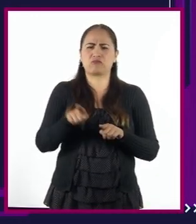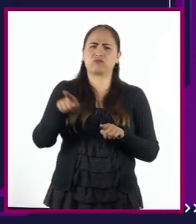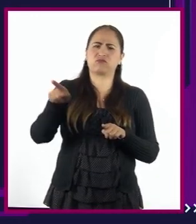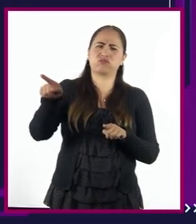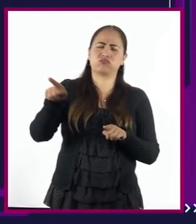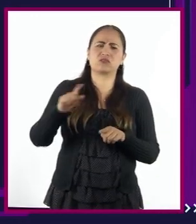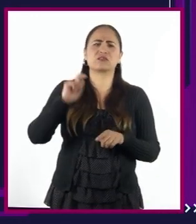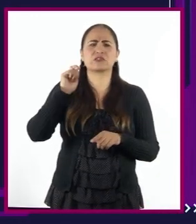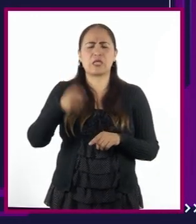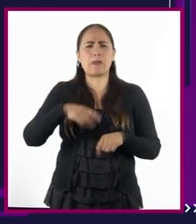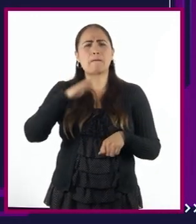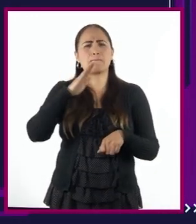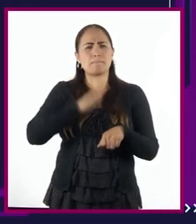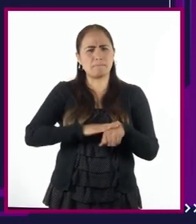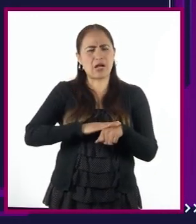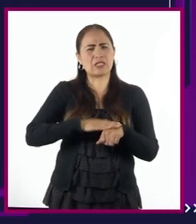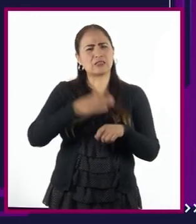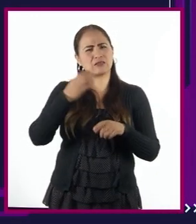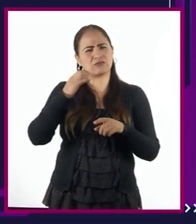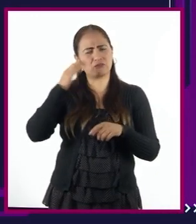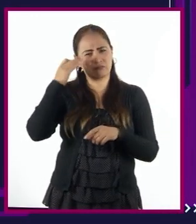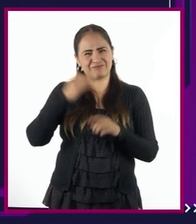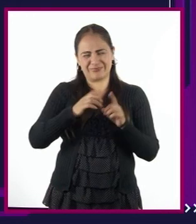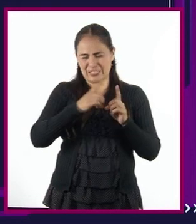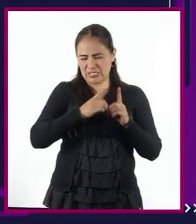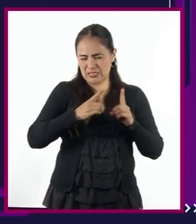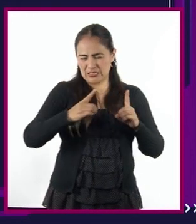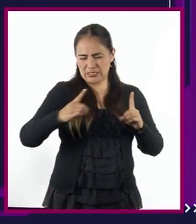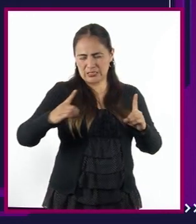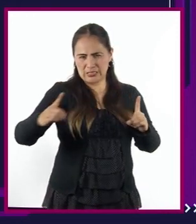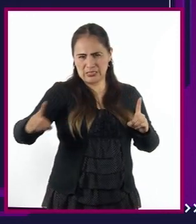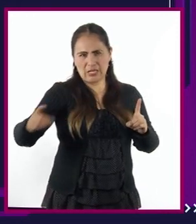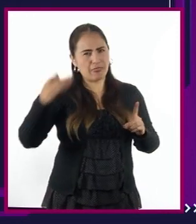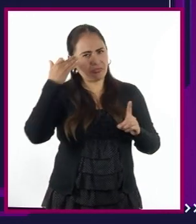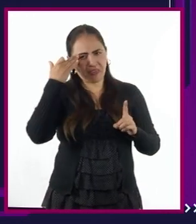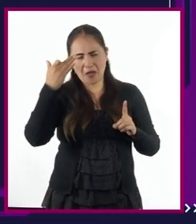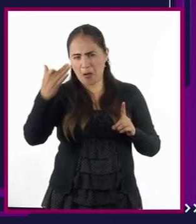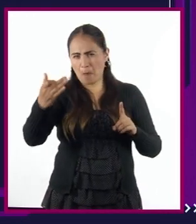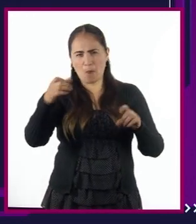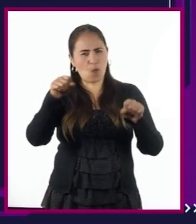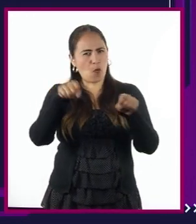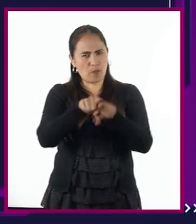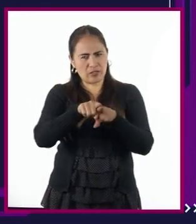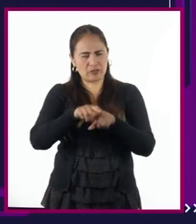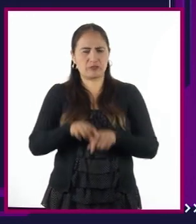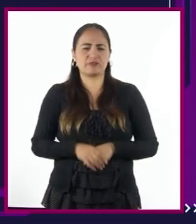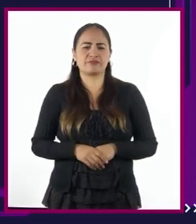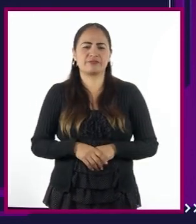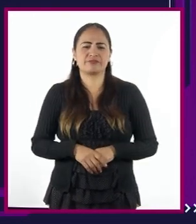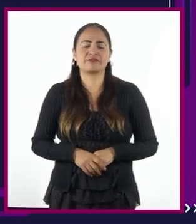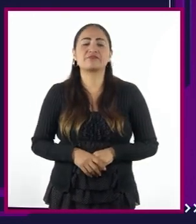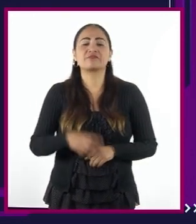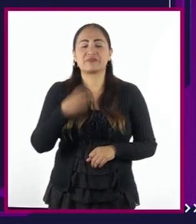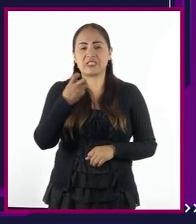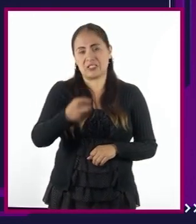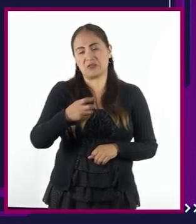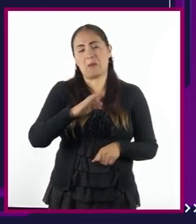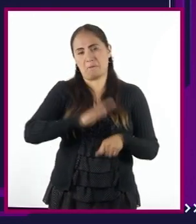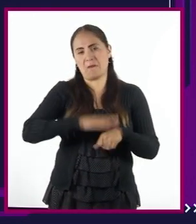se recorre más distancia en la misma cantidad de tiempo y por eso en general es más